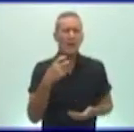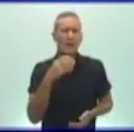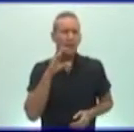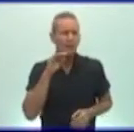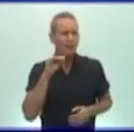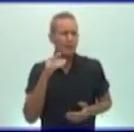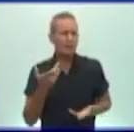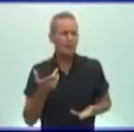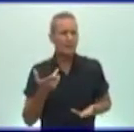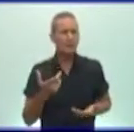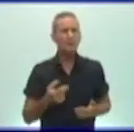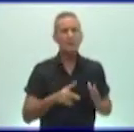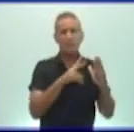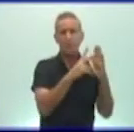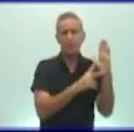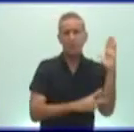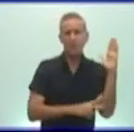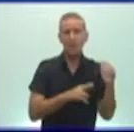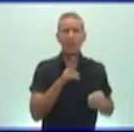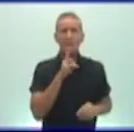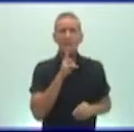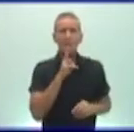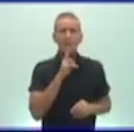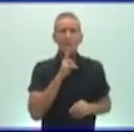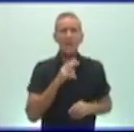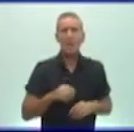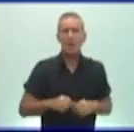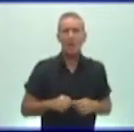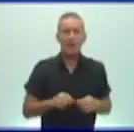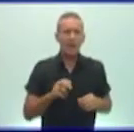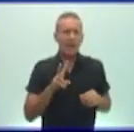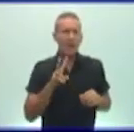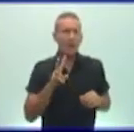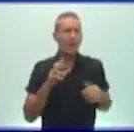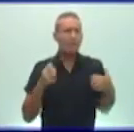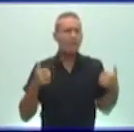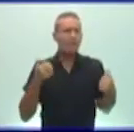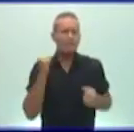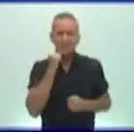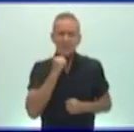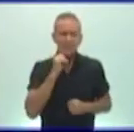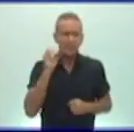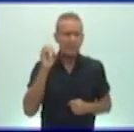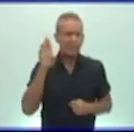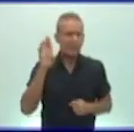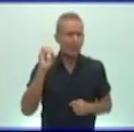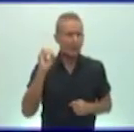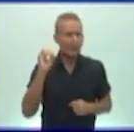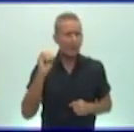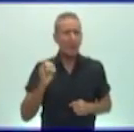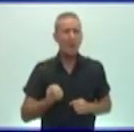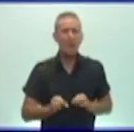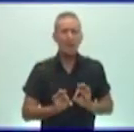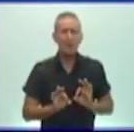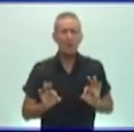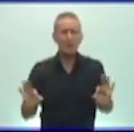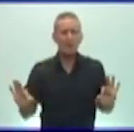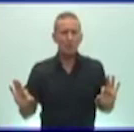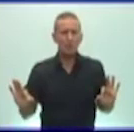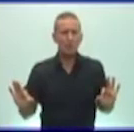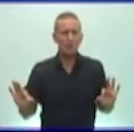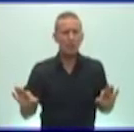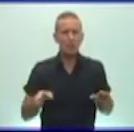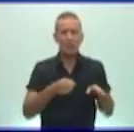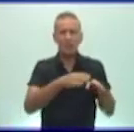agua? Vale más que el oro fino, brota riendo en la fuente, en el mar azul se mece,